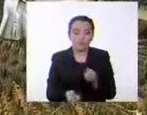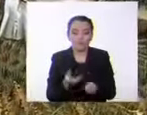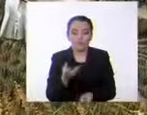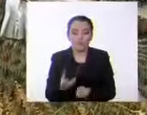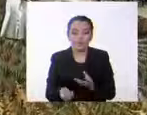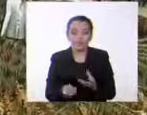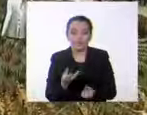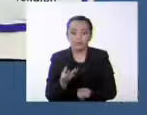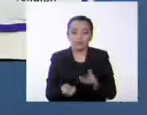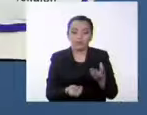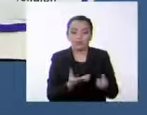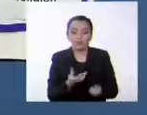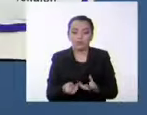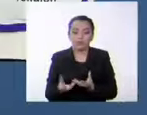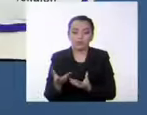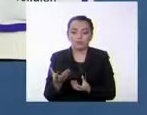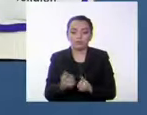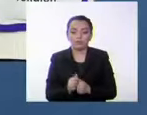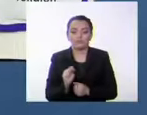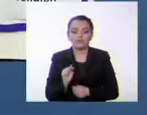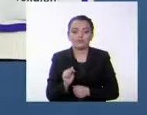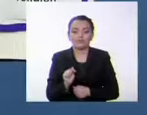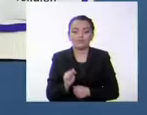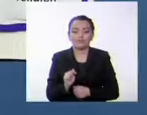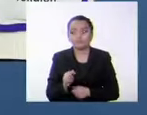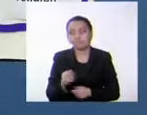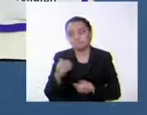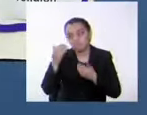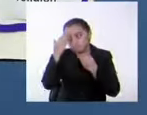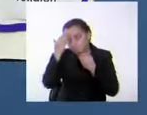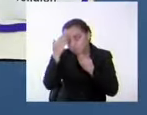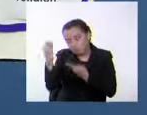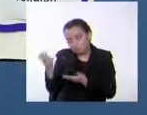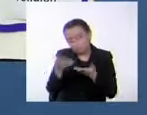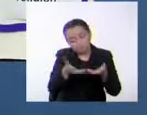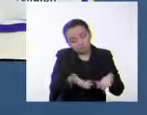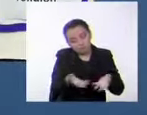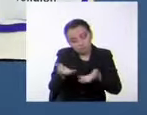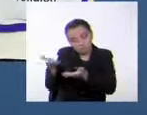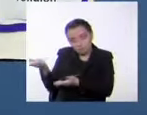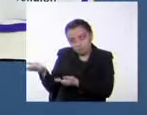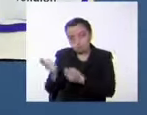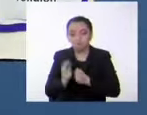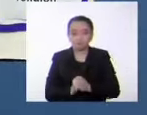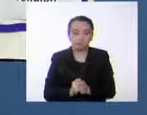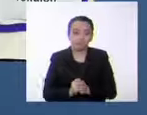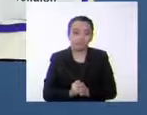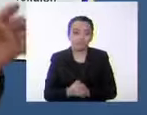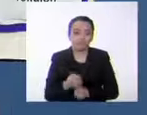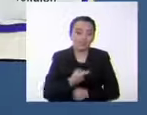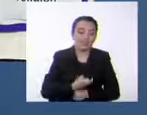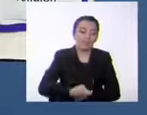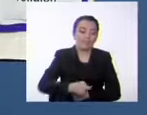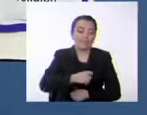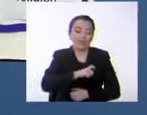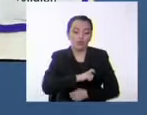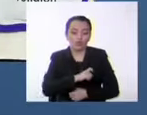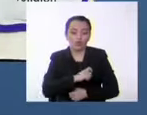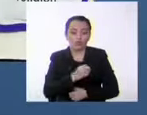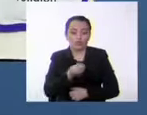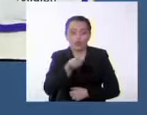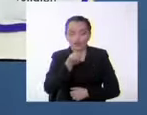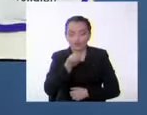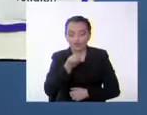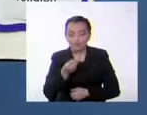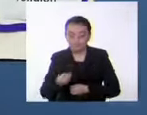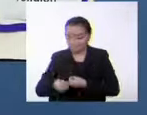señores encomenderos. En este caso vamos a conocer precisamente que los españoles repartían a los indígenas,